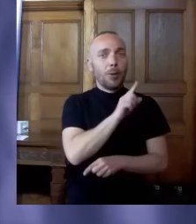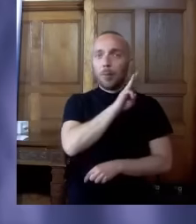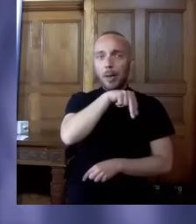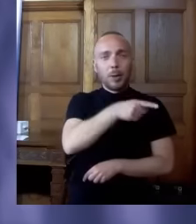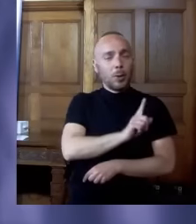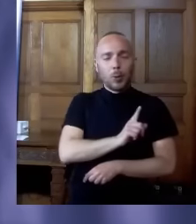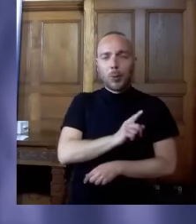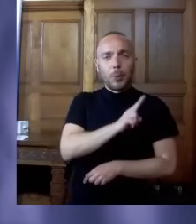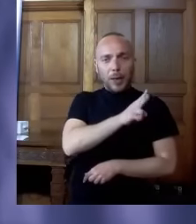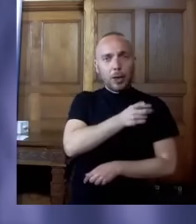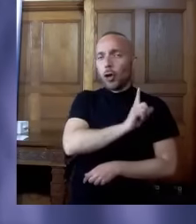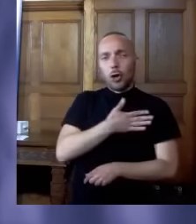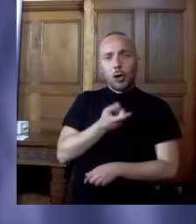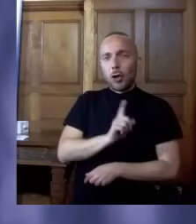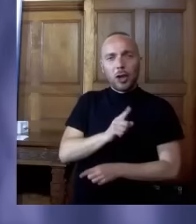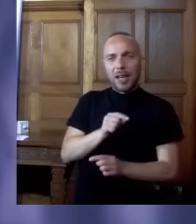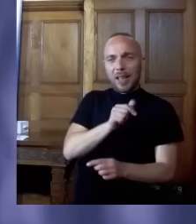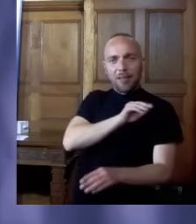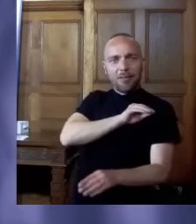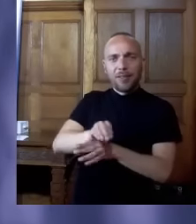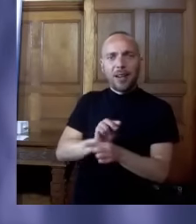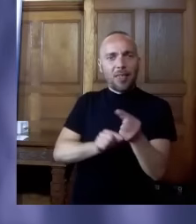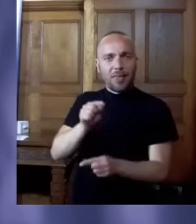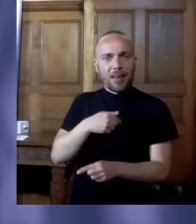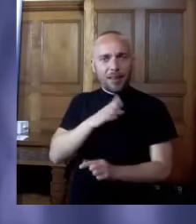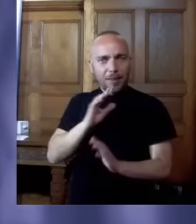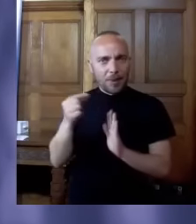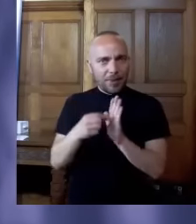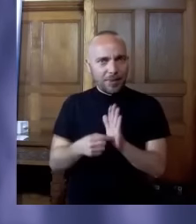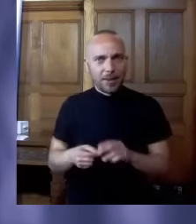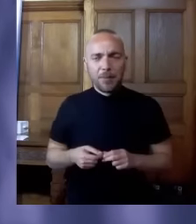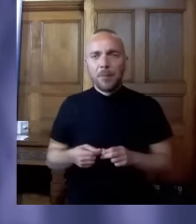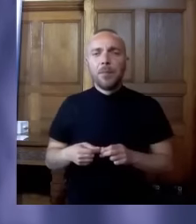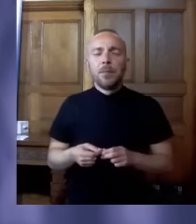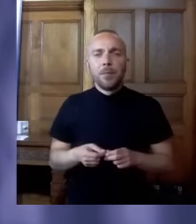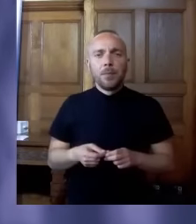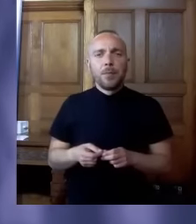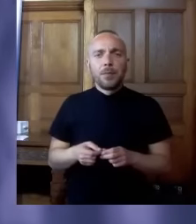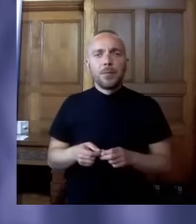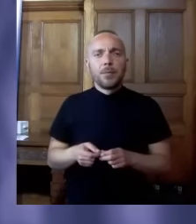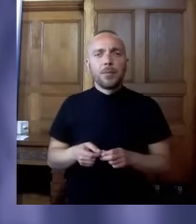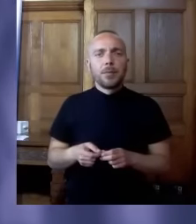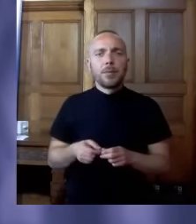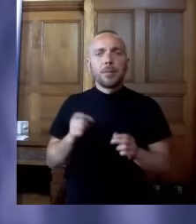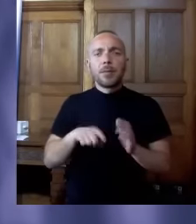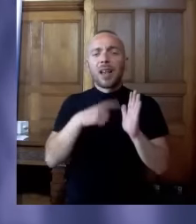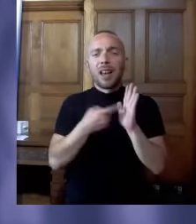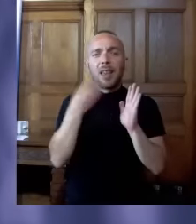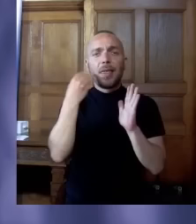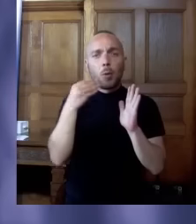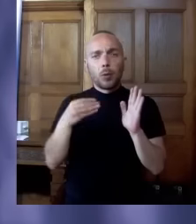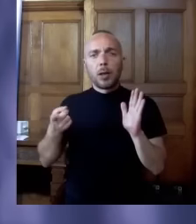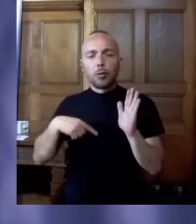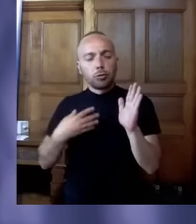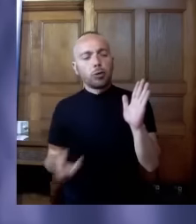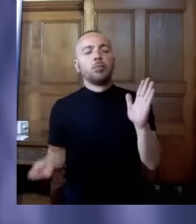financieramente de esta esta medida fuimos los que logramos en la ley de juventud incorporar la red